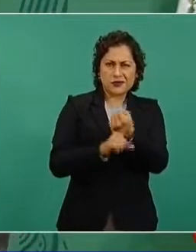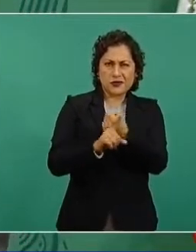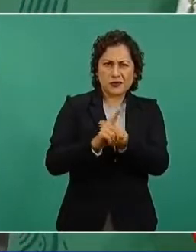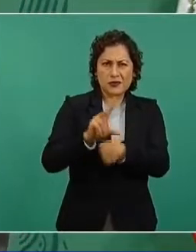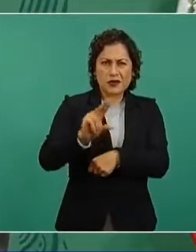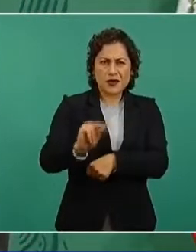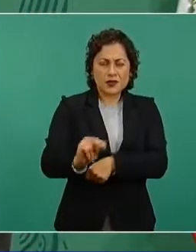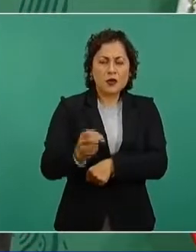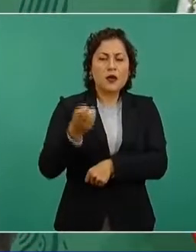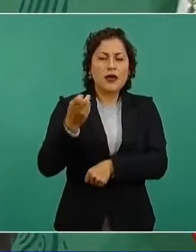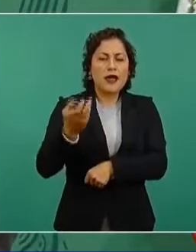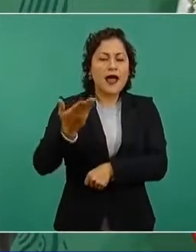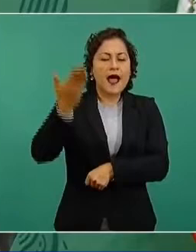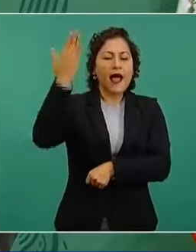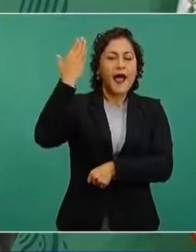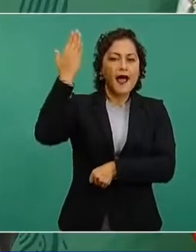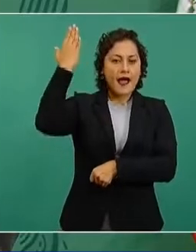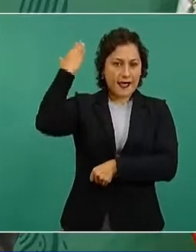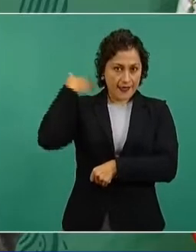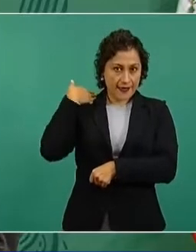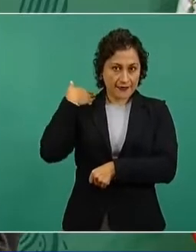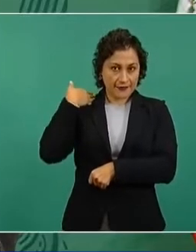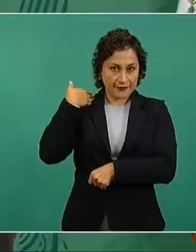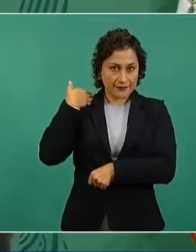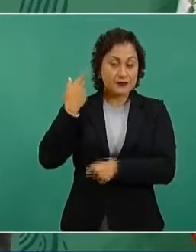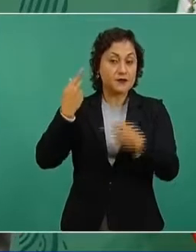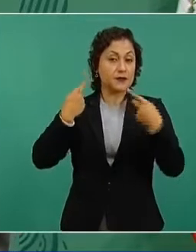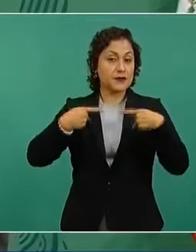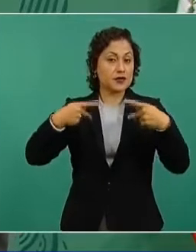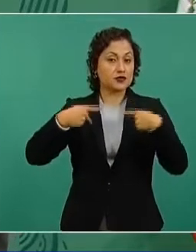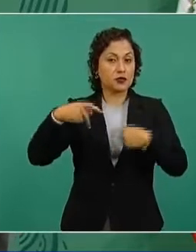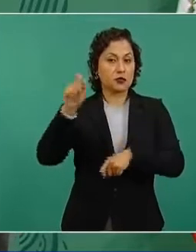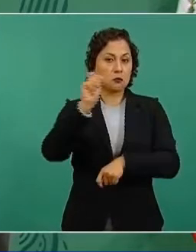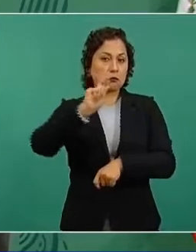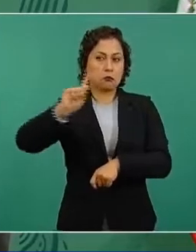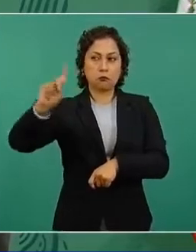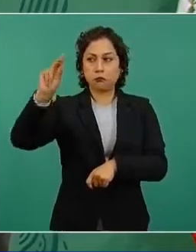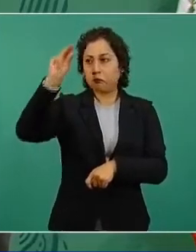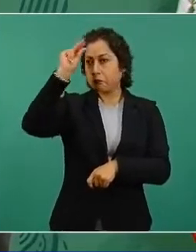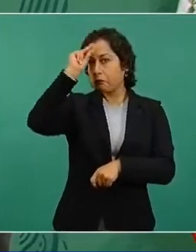Los tecnócratas corruptos e ineficientes